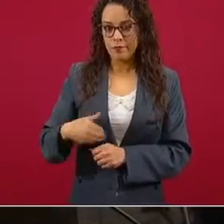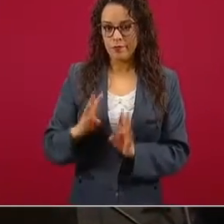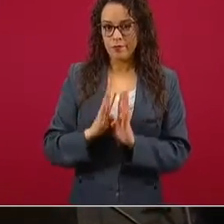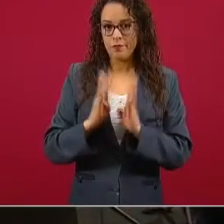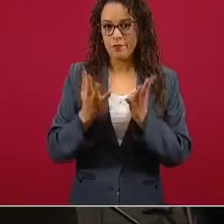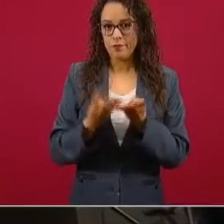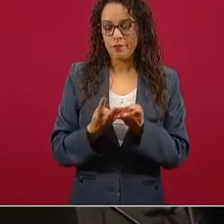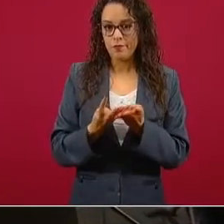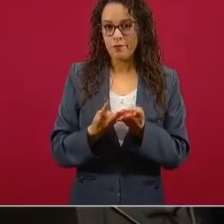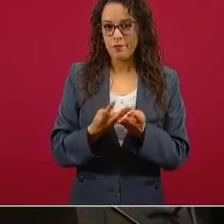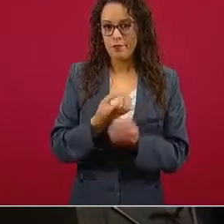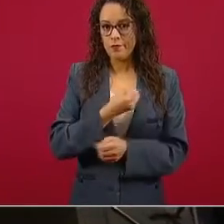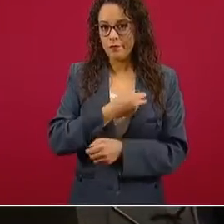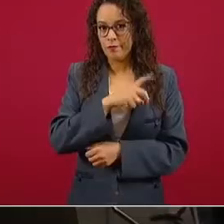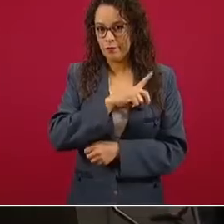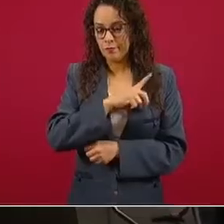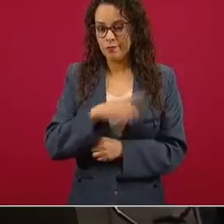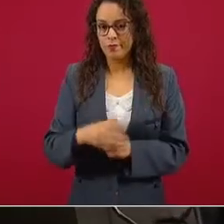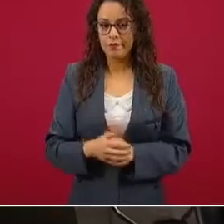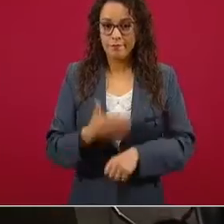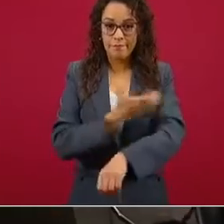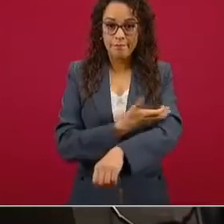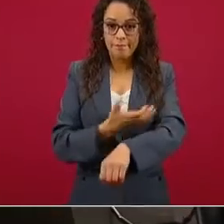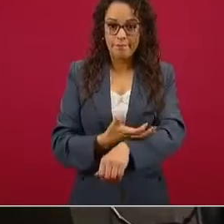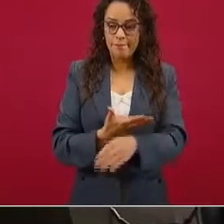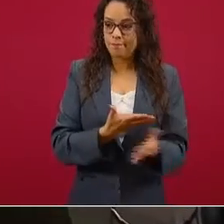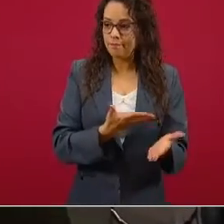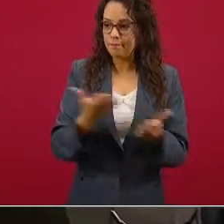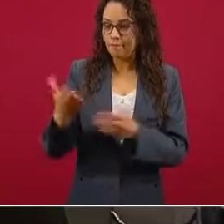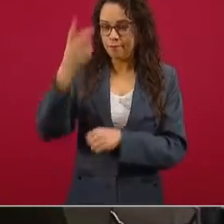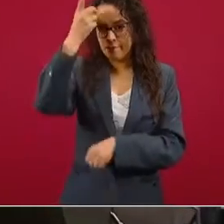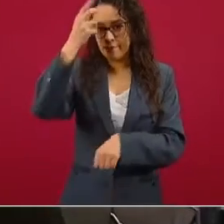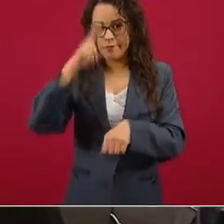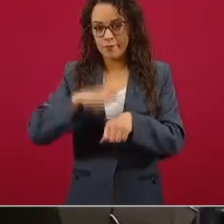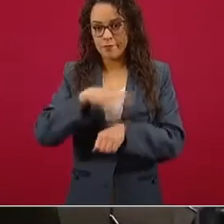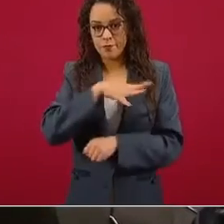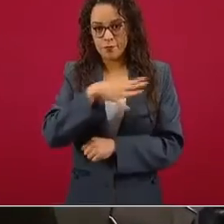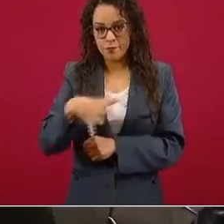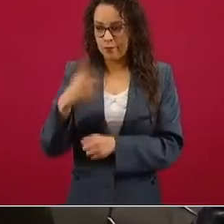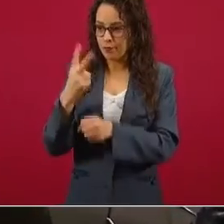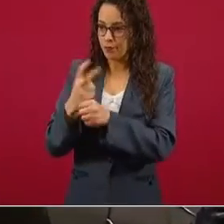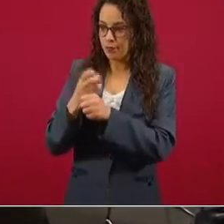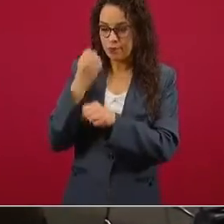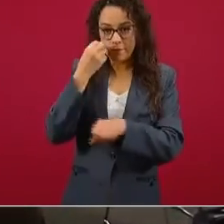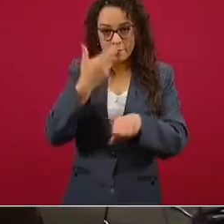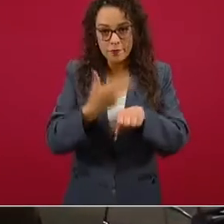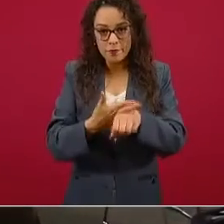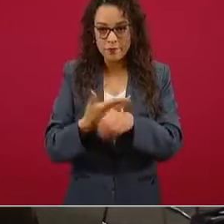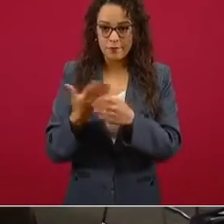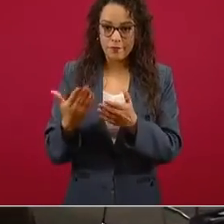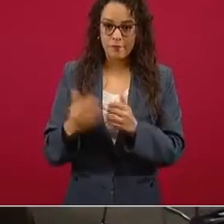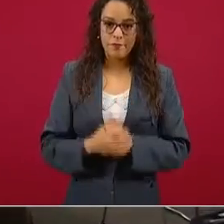secretario de Salud. Colegas, directores generales, subsecretario.